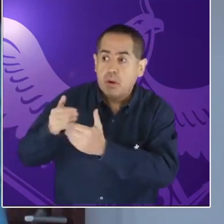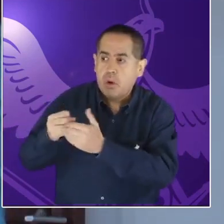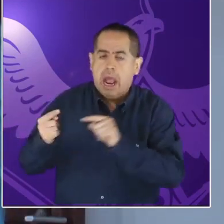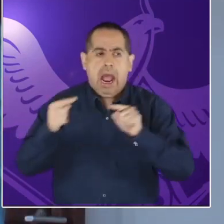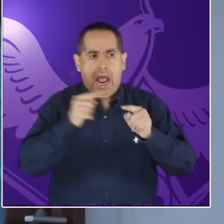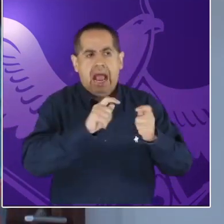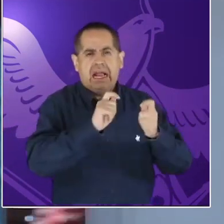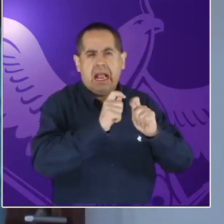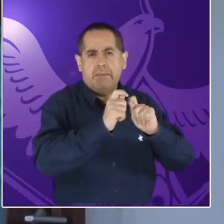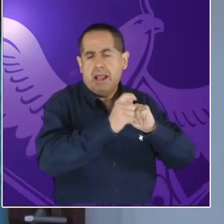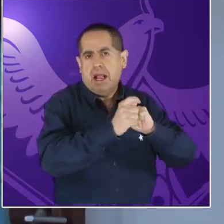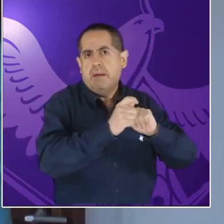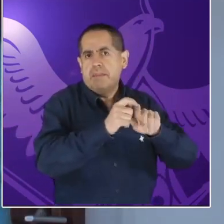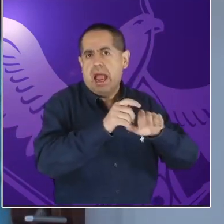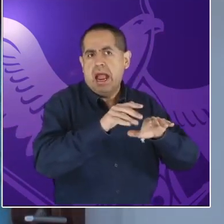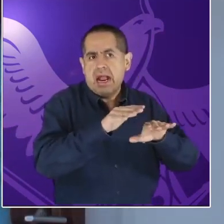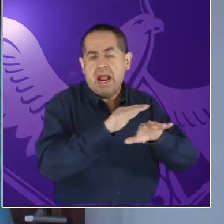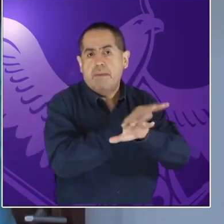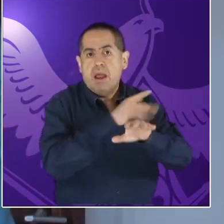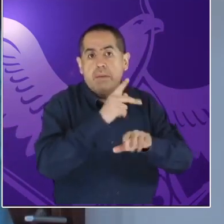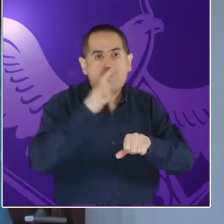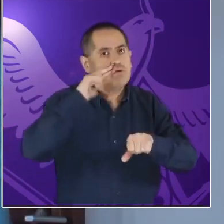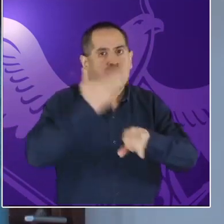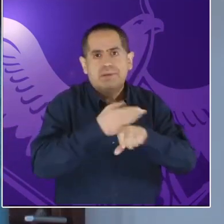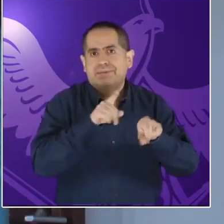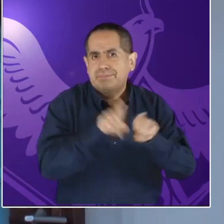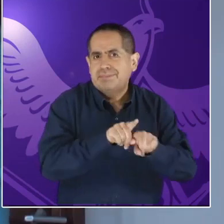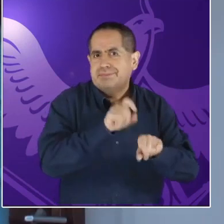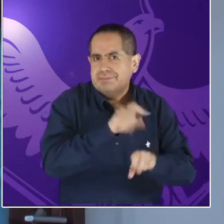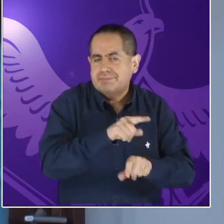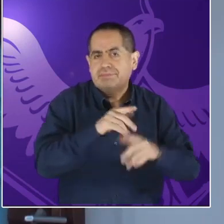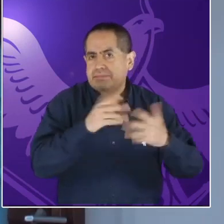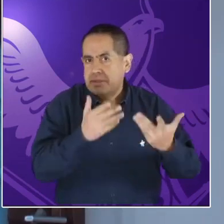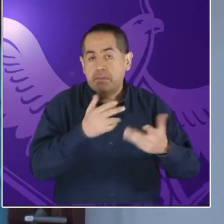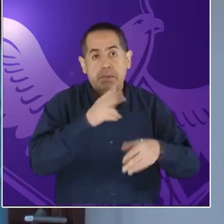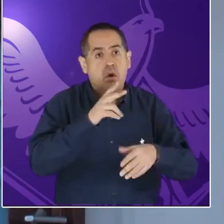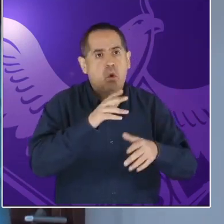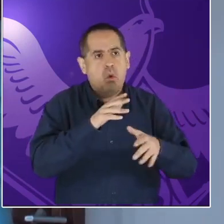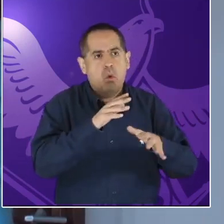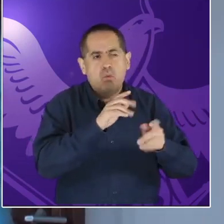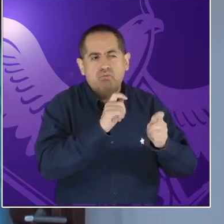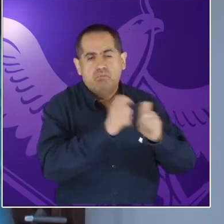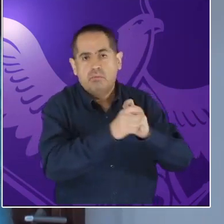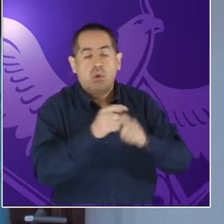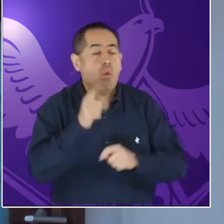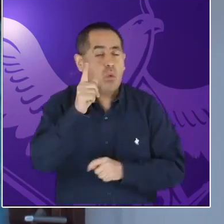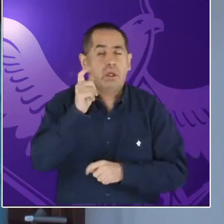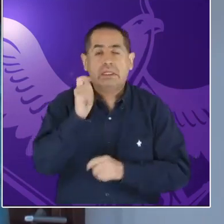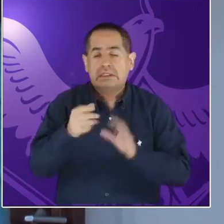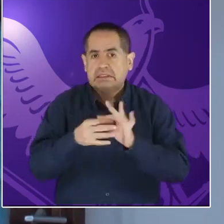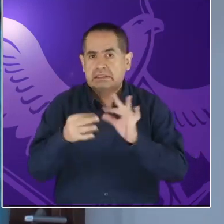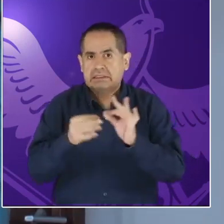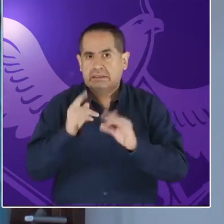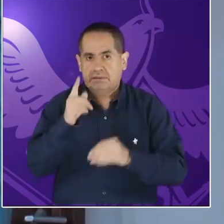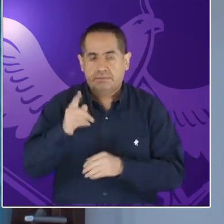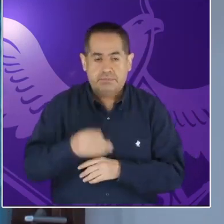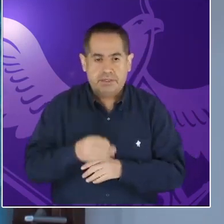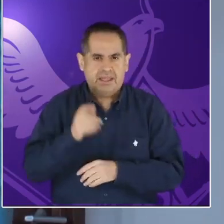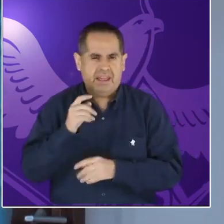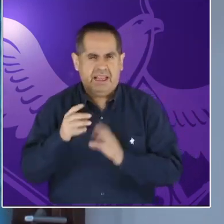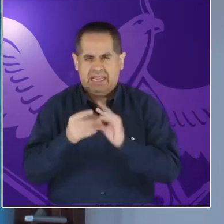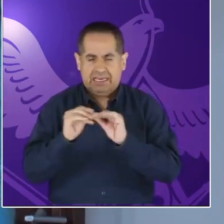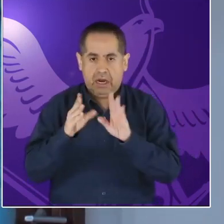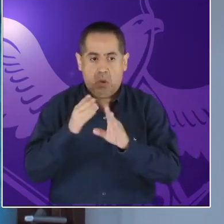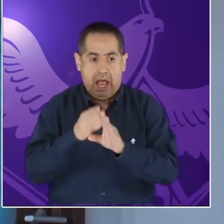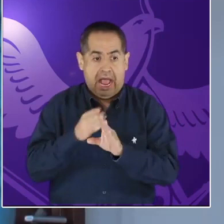van verificando en distintas etapas, ¿no?, de la vida de las naciones. Lo que resulta clarísimo en este sentido es que